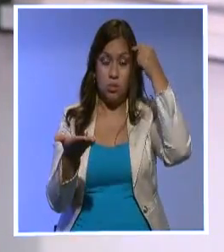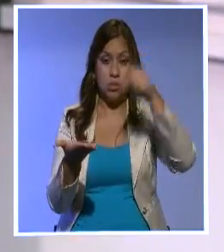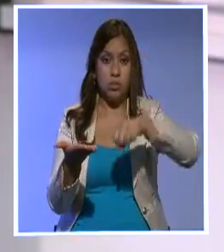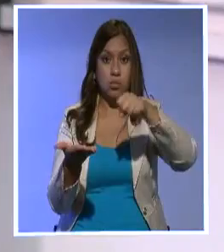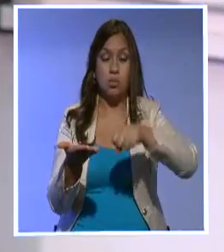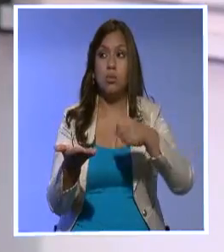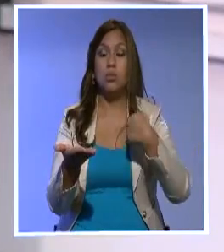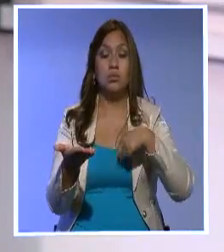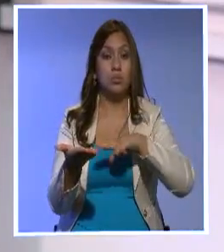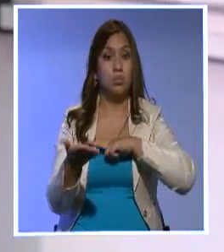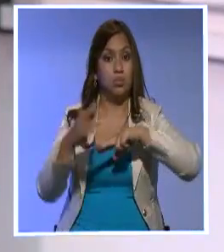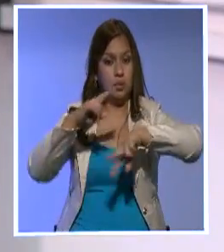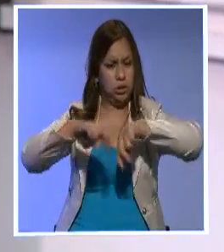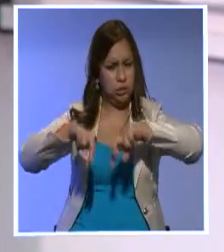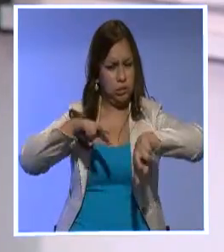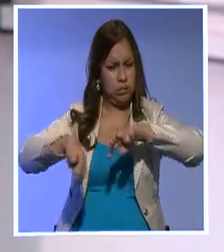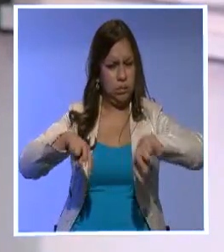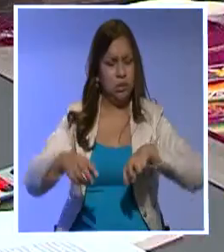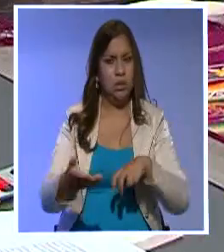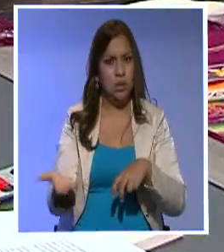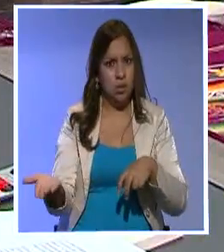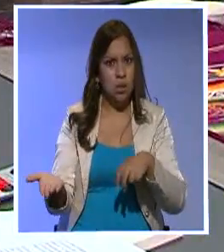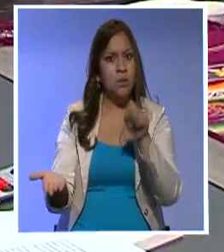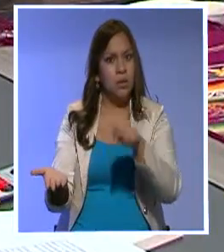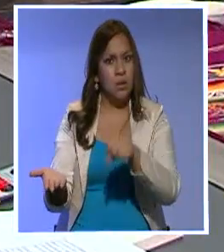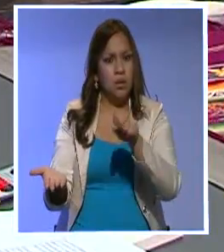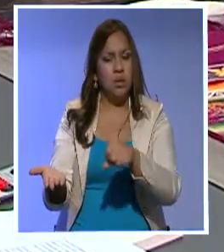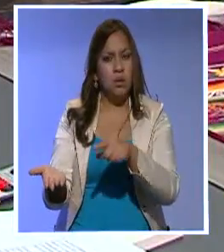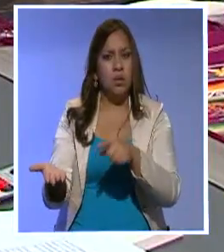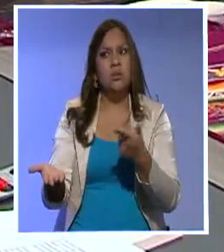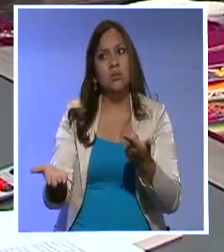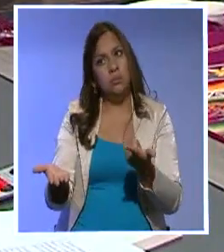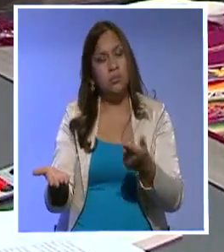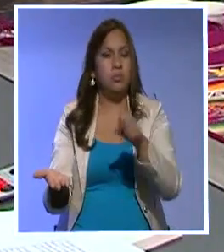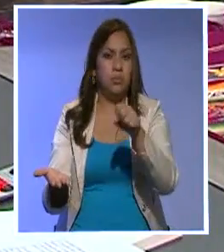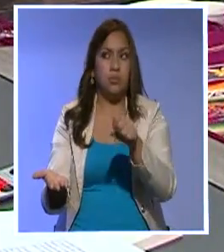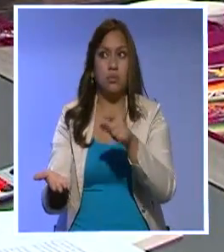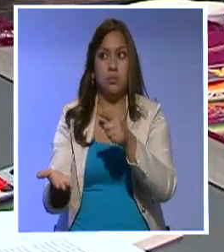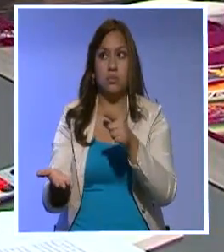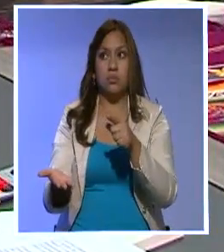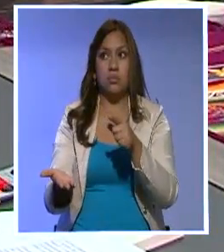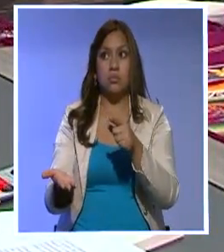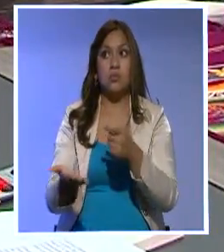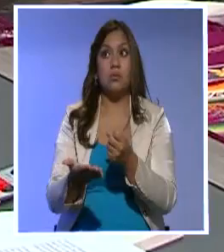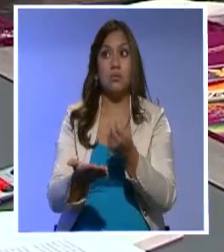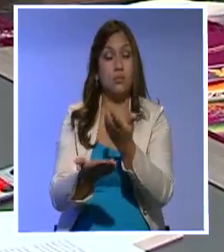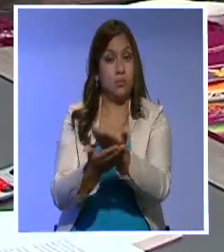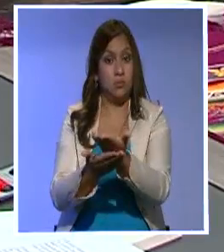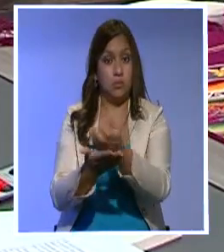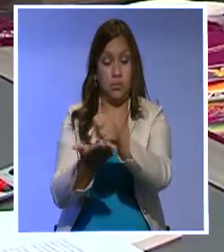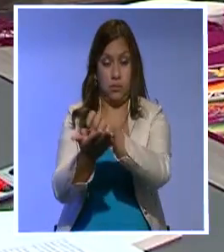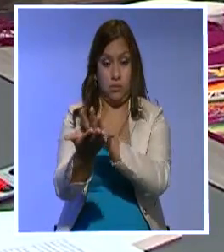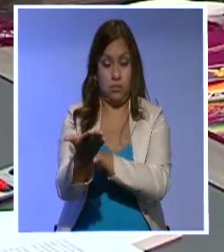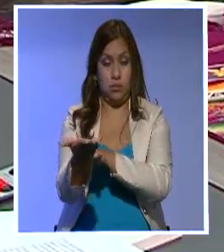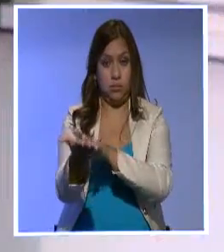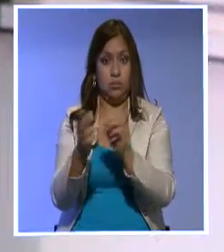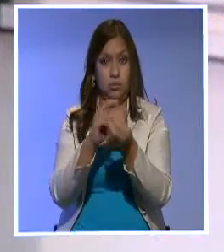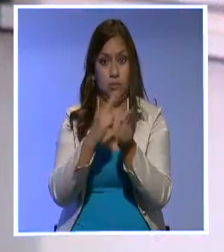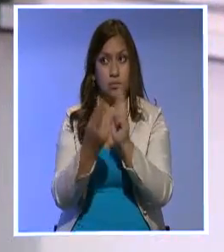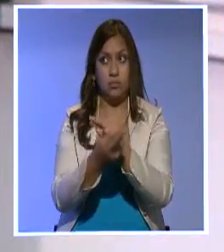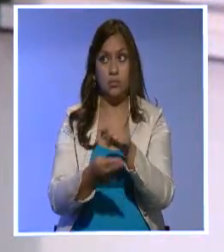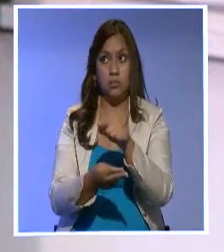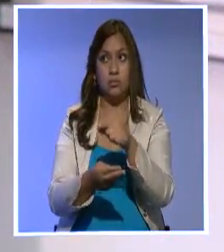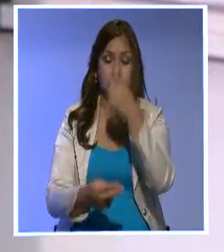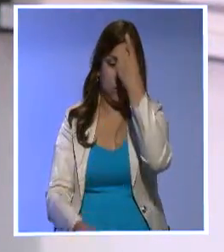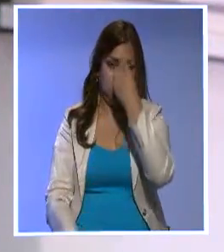analizar el contenido porque tiene algunos otros temas que contiene este este proyecto de reformas de tal manera que ahí